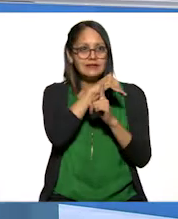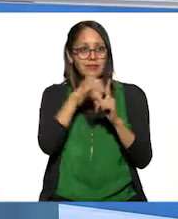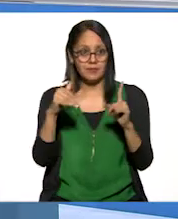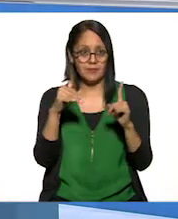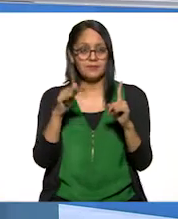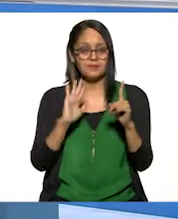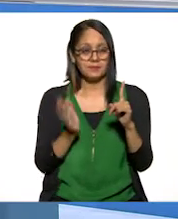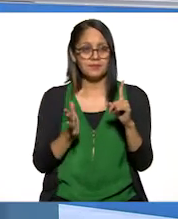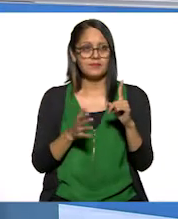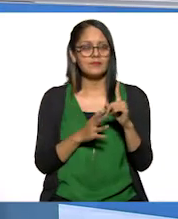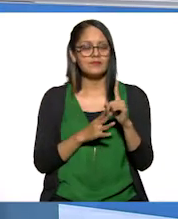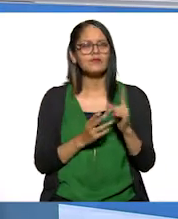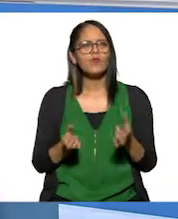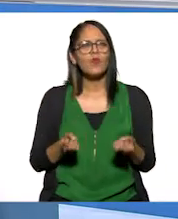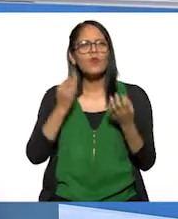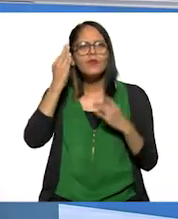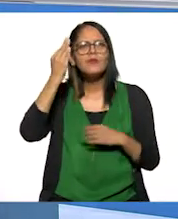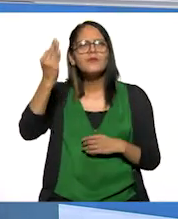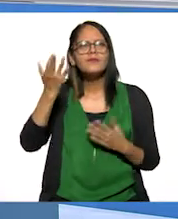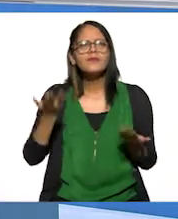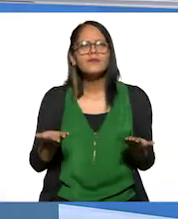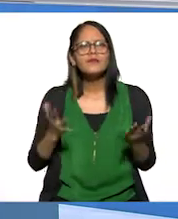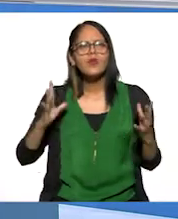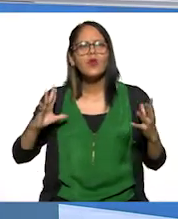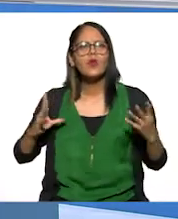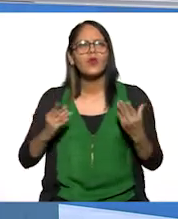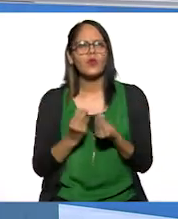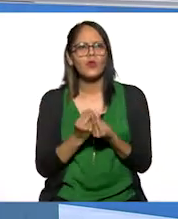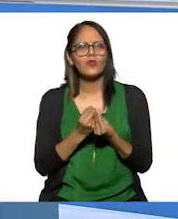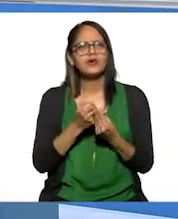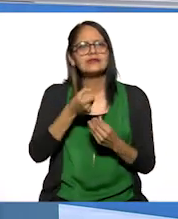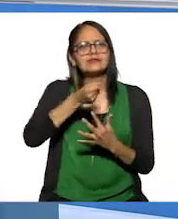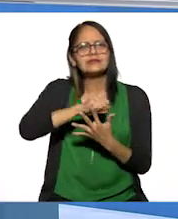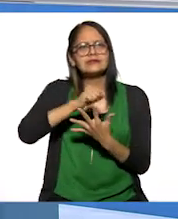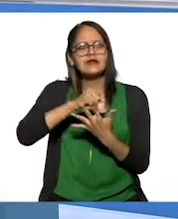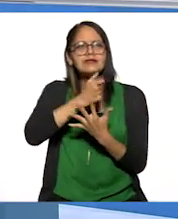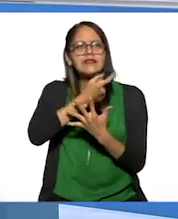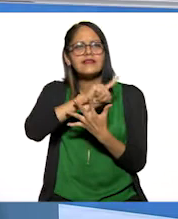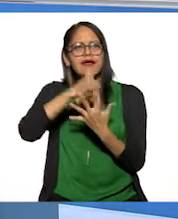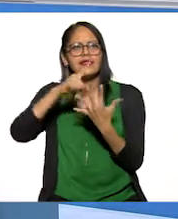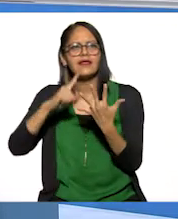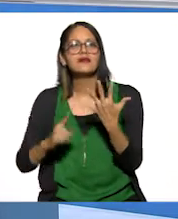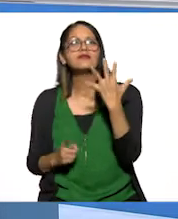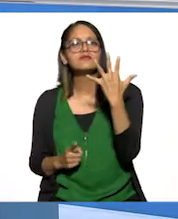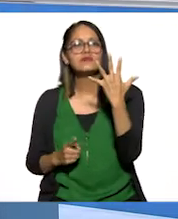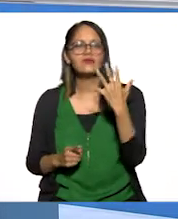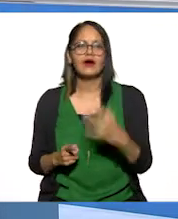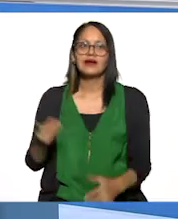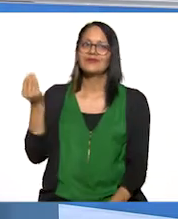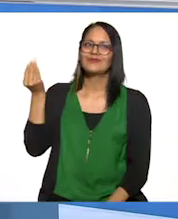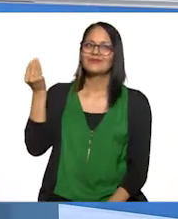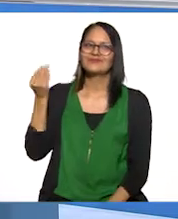2 horas y media, ¿cuánto estaríamos estudiando en 5 días? Mucho.